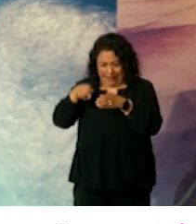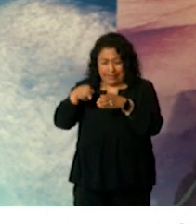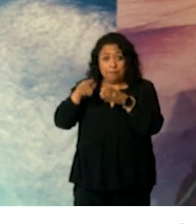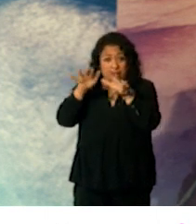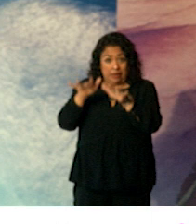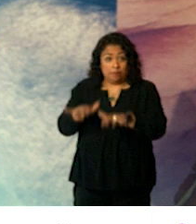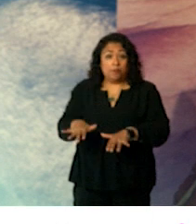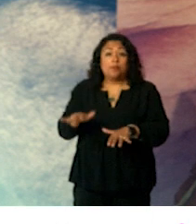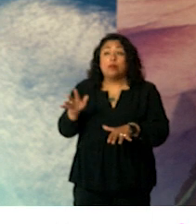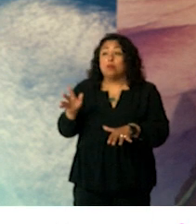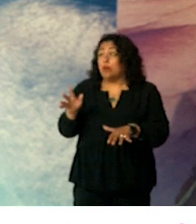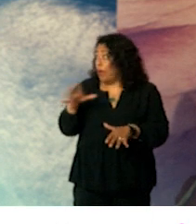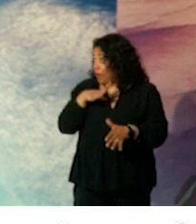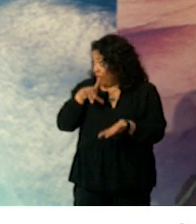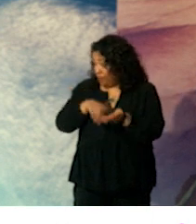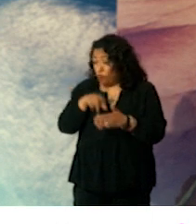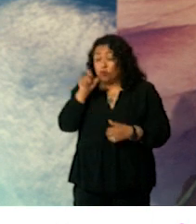Nevada, que es una zona muy linda, también hay